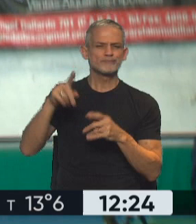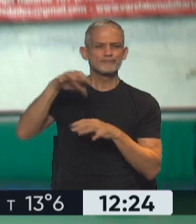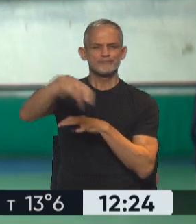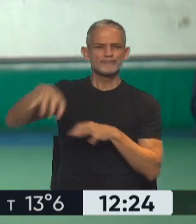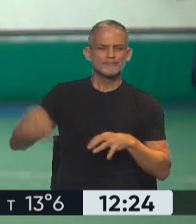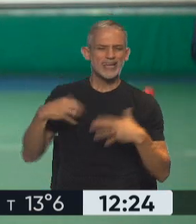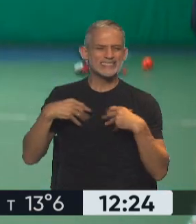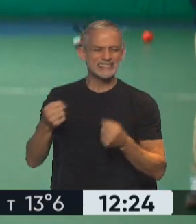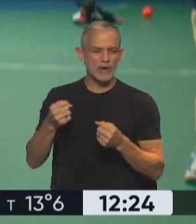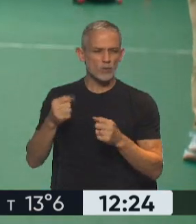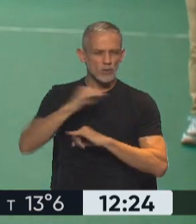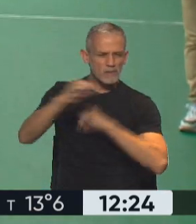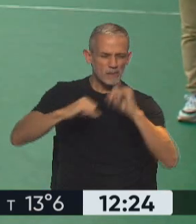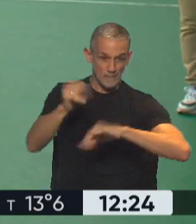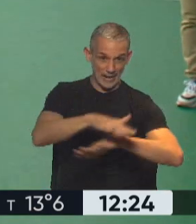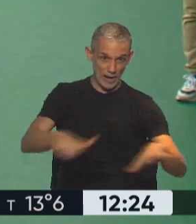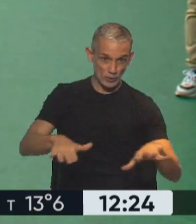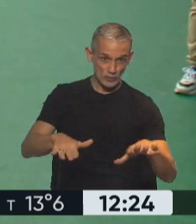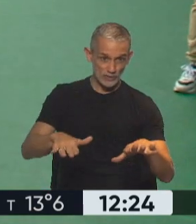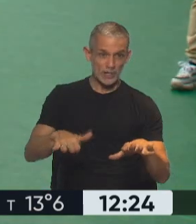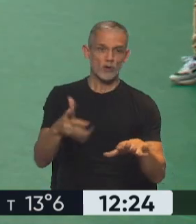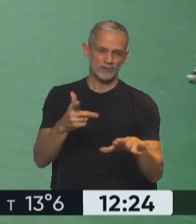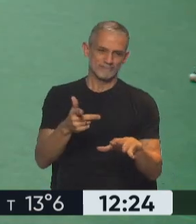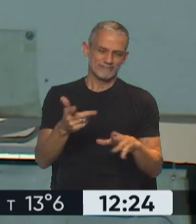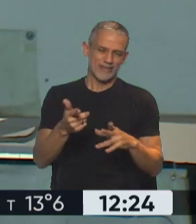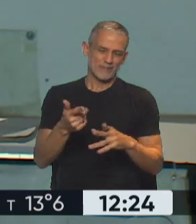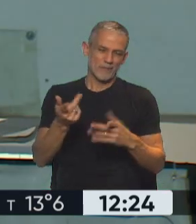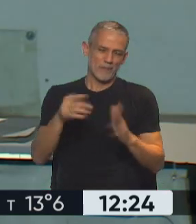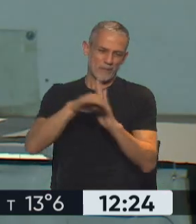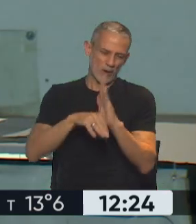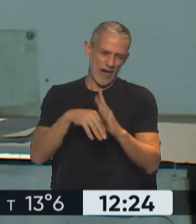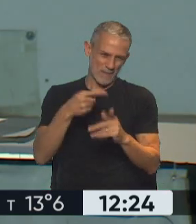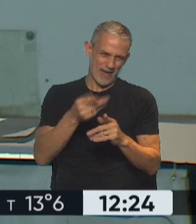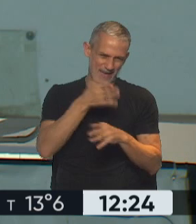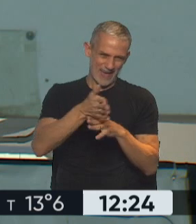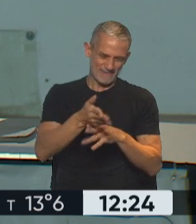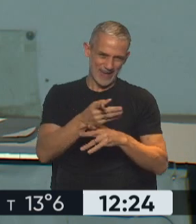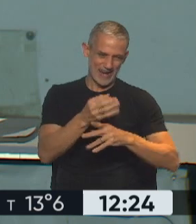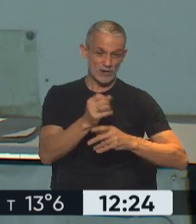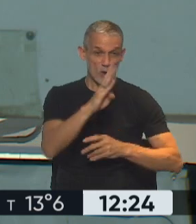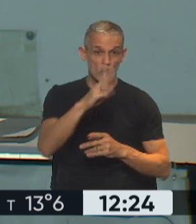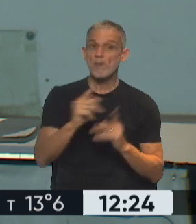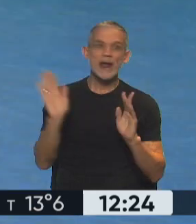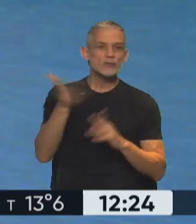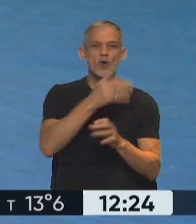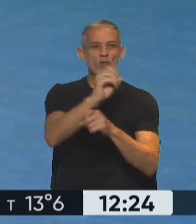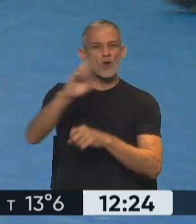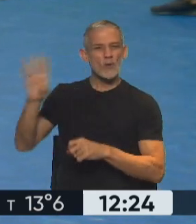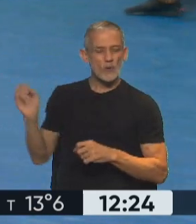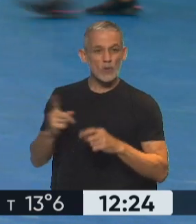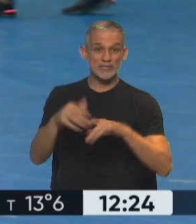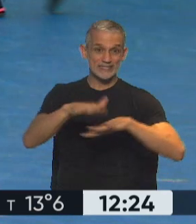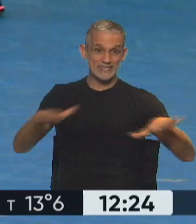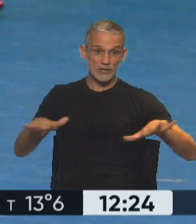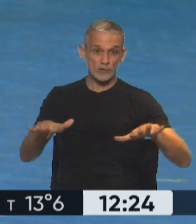solo para los chicos que sean beneficiarios del programa, sino para todos los clubes, incluyendo a los